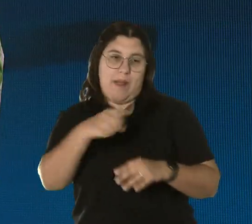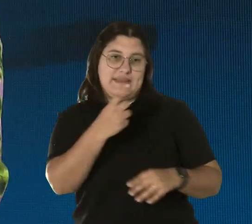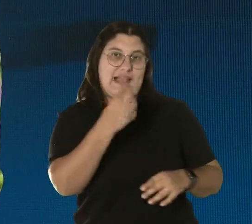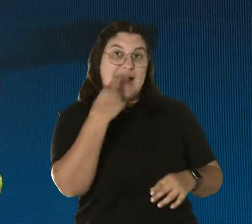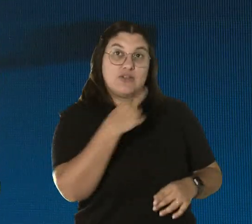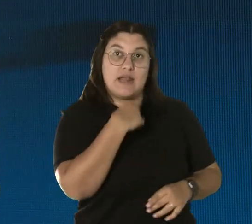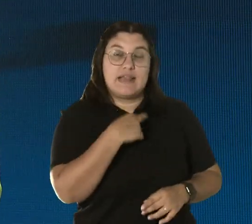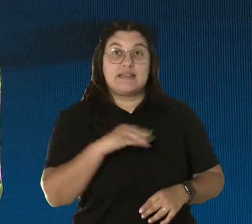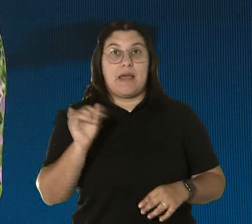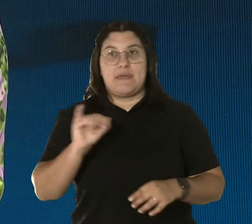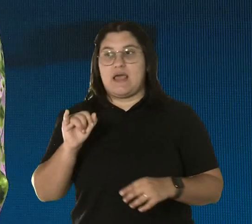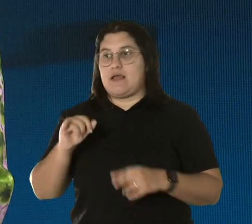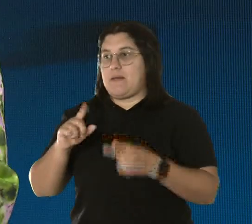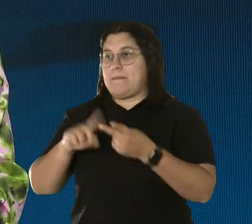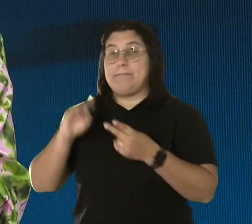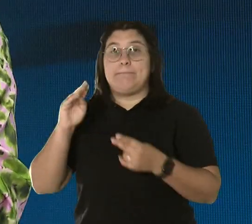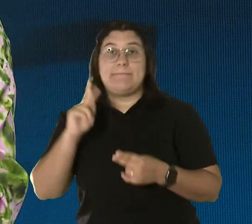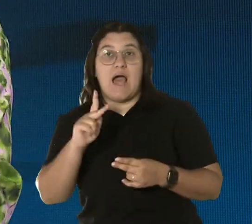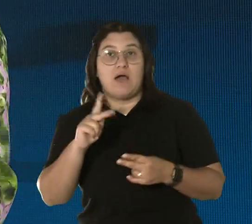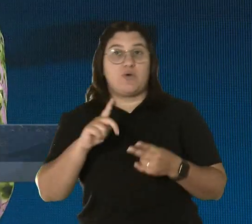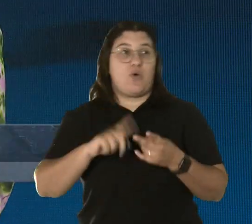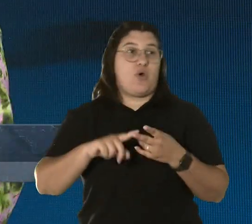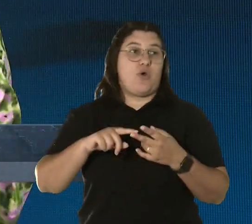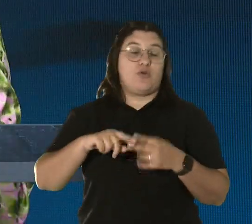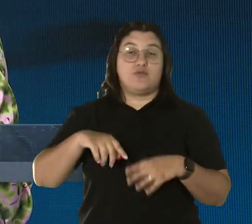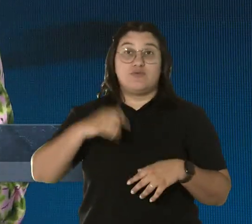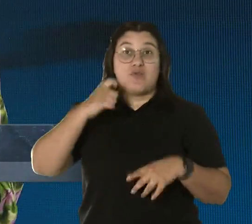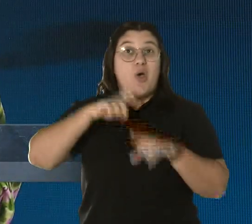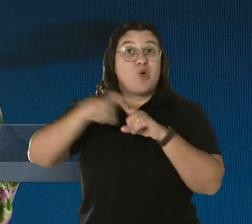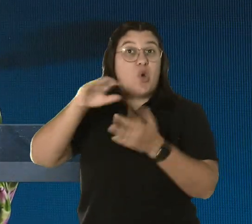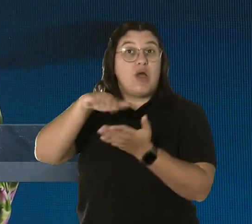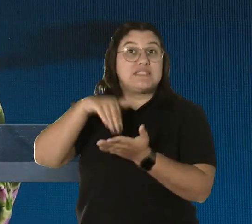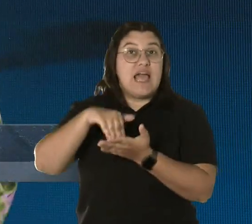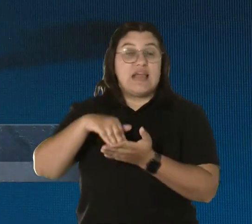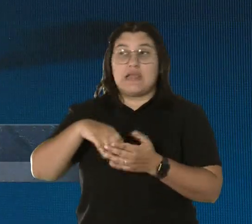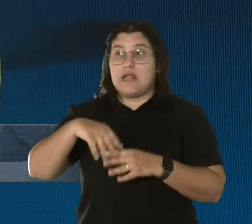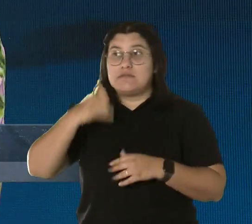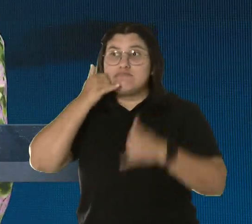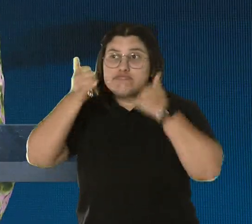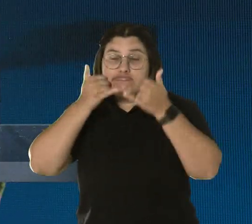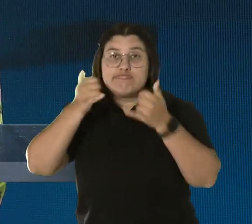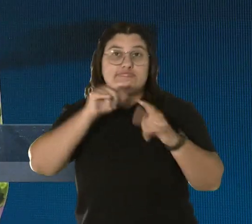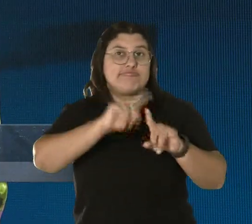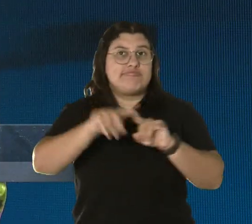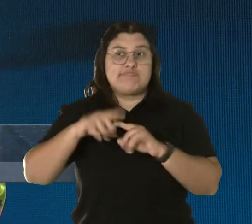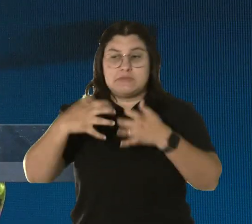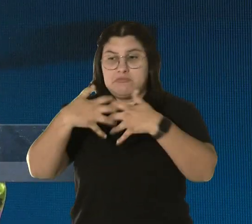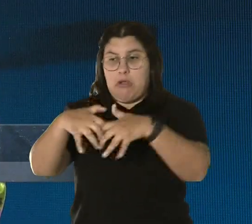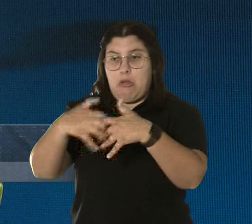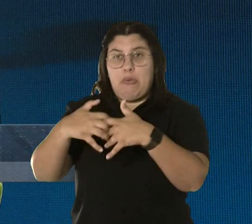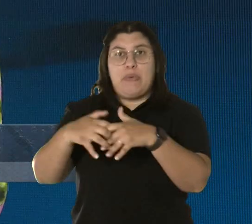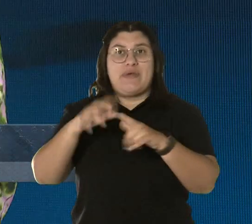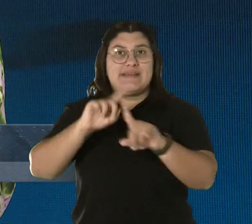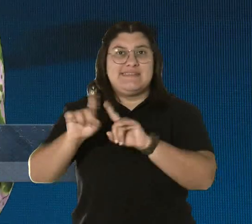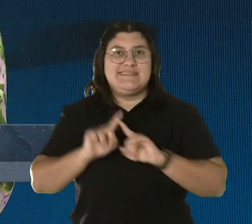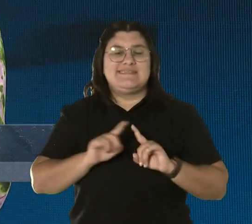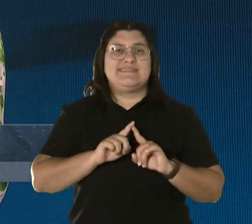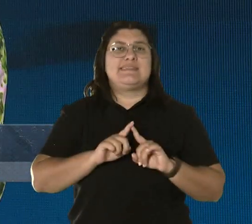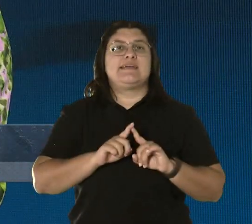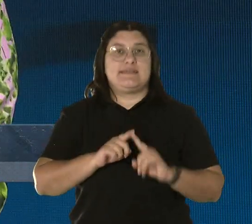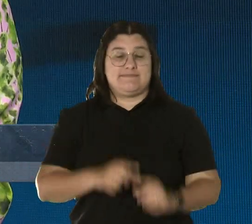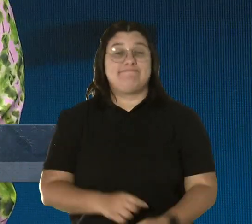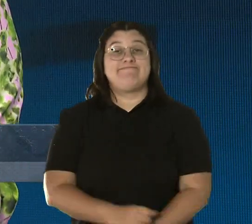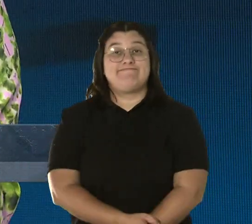restaurantes, en la industria de la banca, los call centers y en muchas otras industrias, en la industria de la manufactura que también trabajamos. Y al